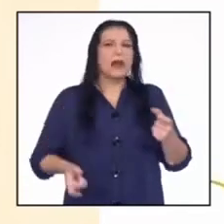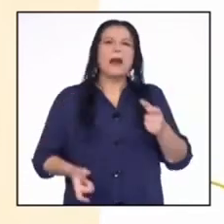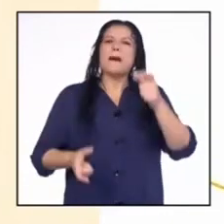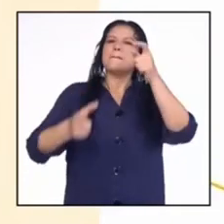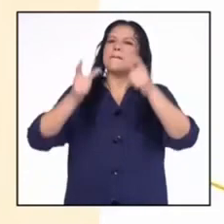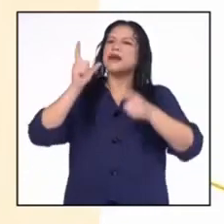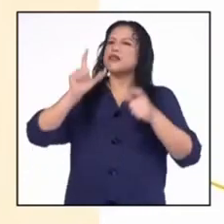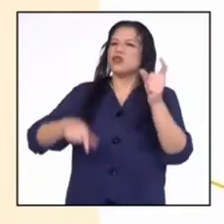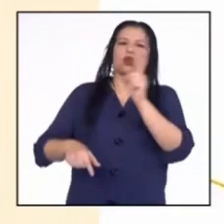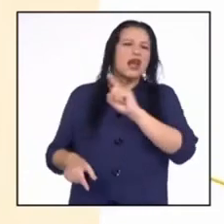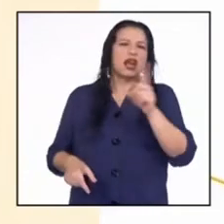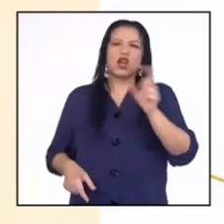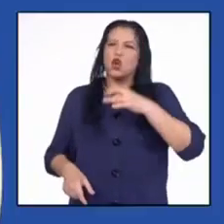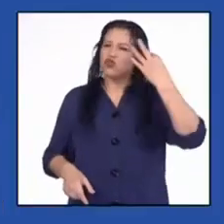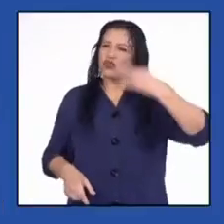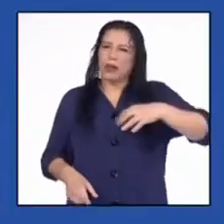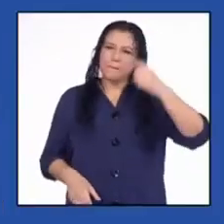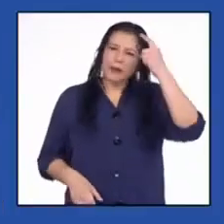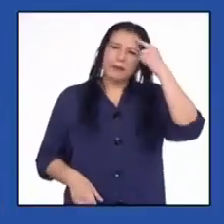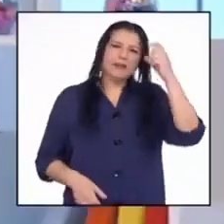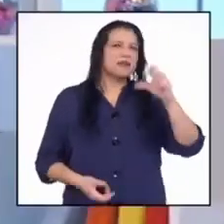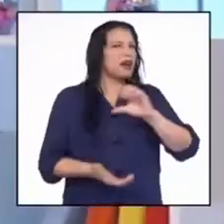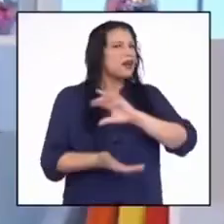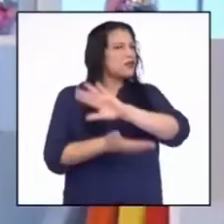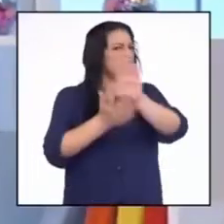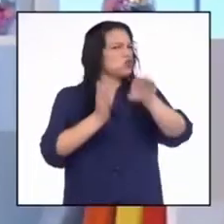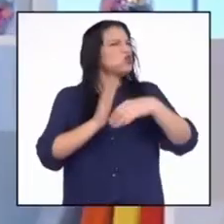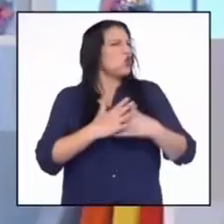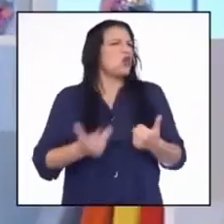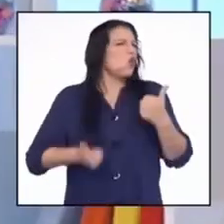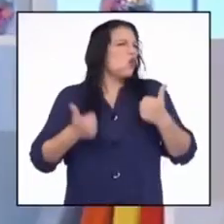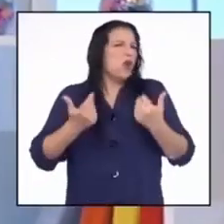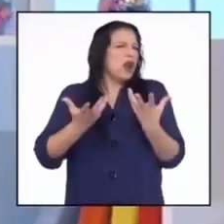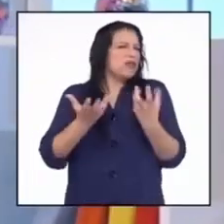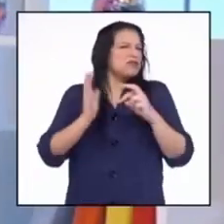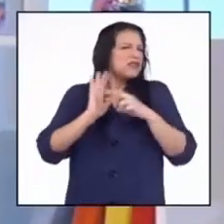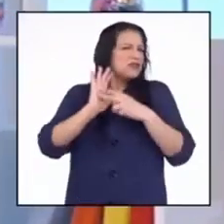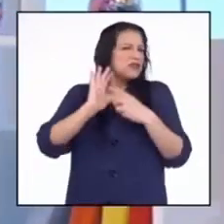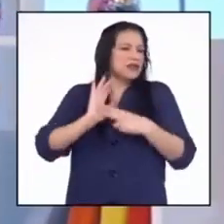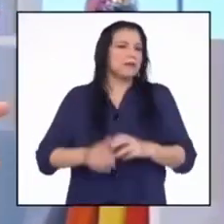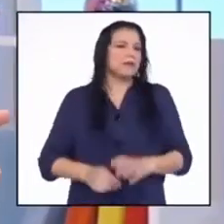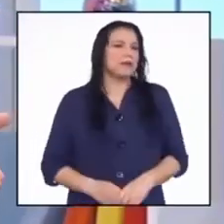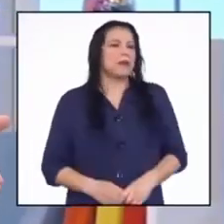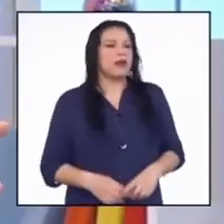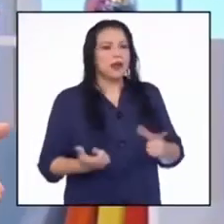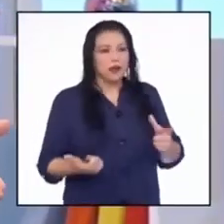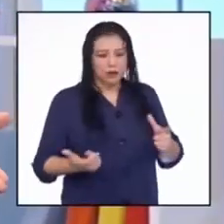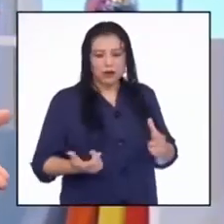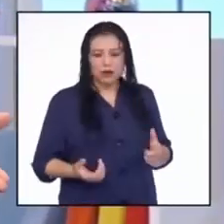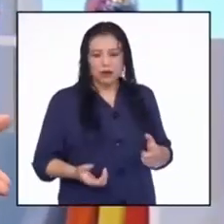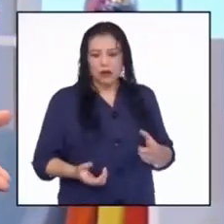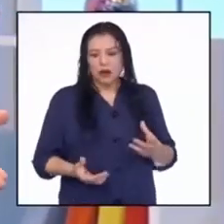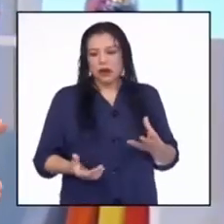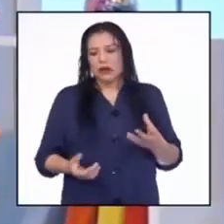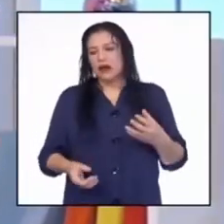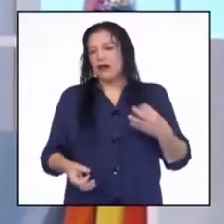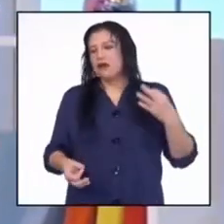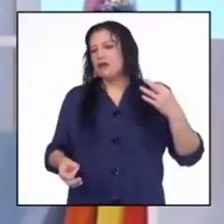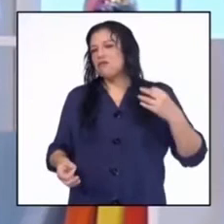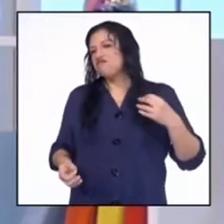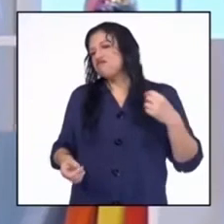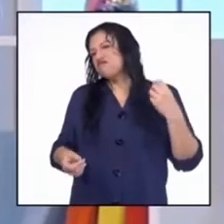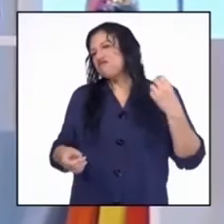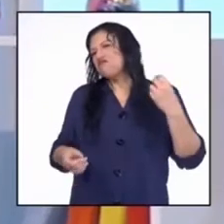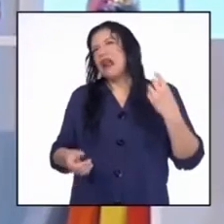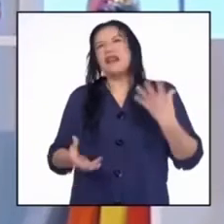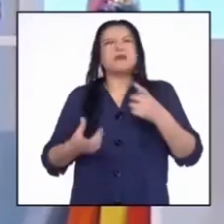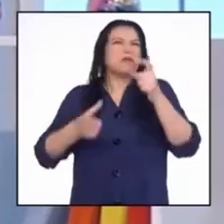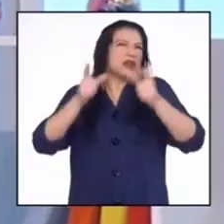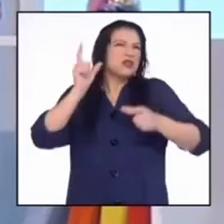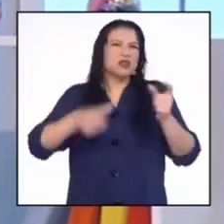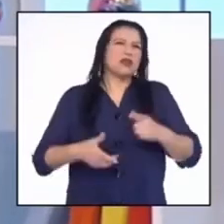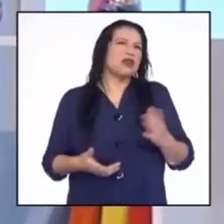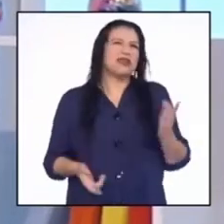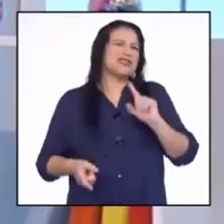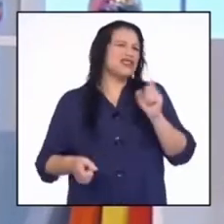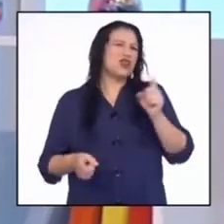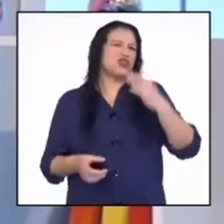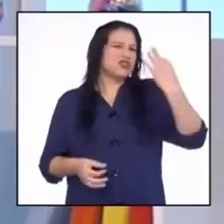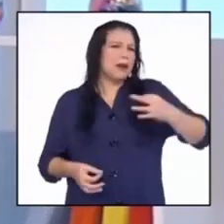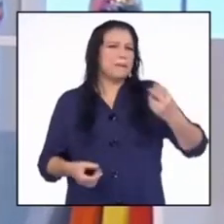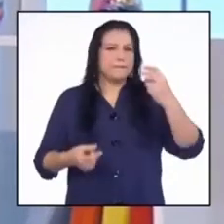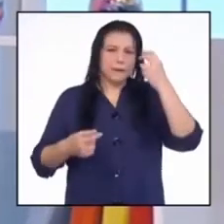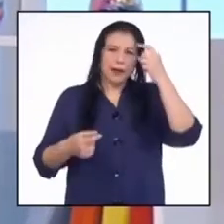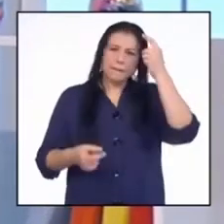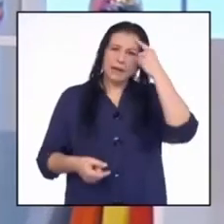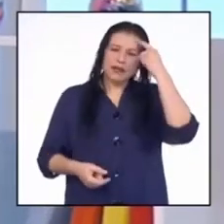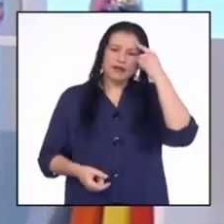siempre piensan en todos? Bueno, pues en general las personas no siempre piensan en los adolescentes, pero